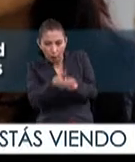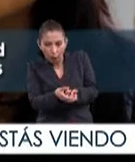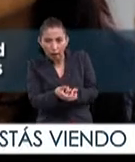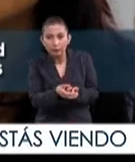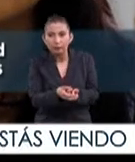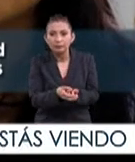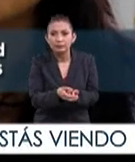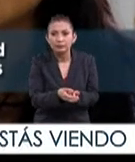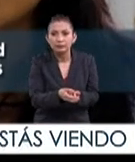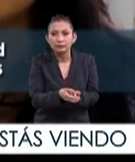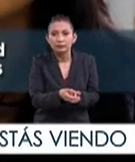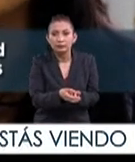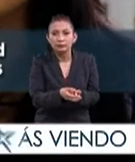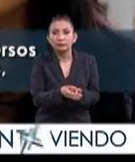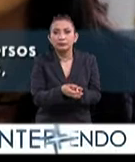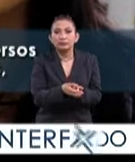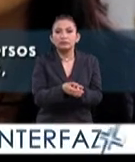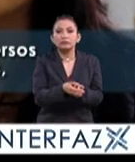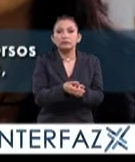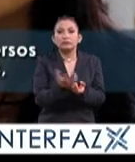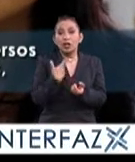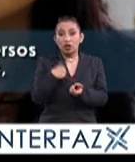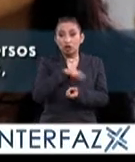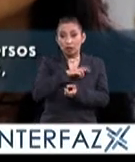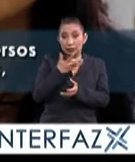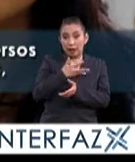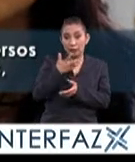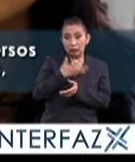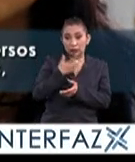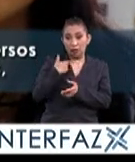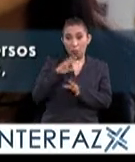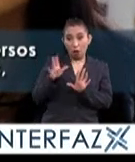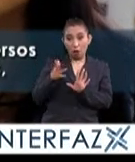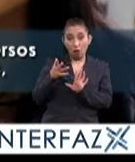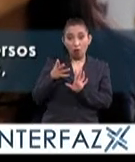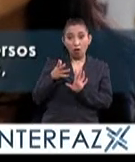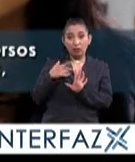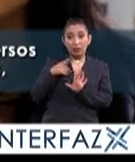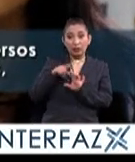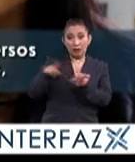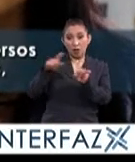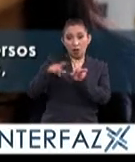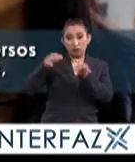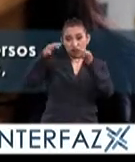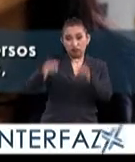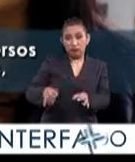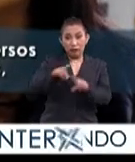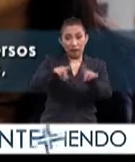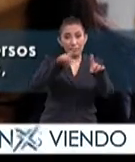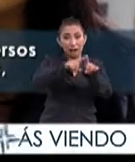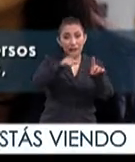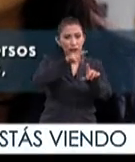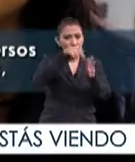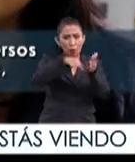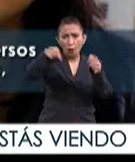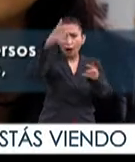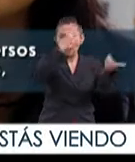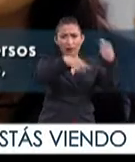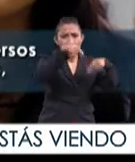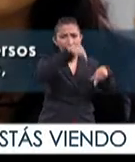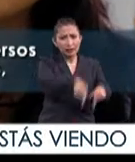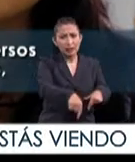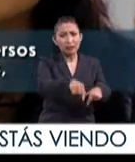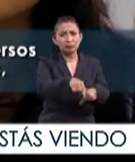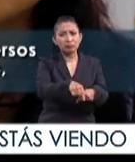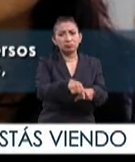Leuca, Cachillau y Guantu, Cachillau, Xnincan Aunakin,